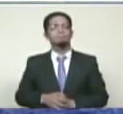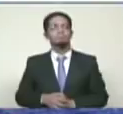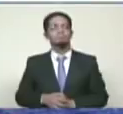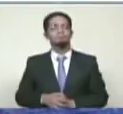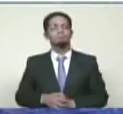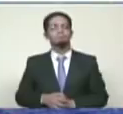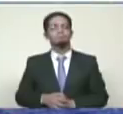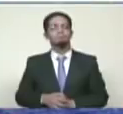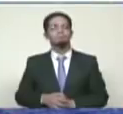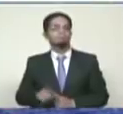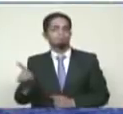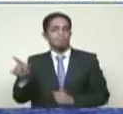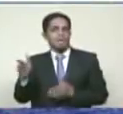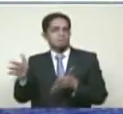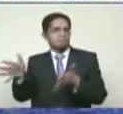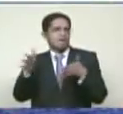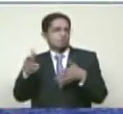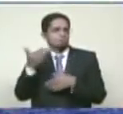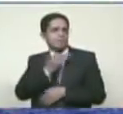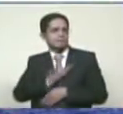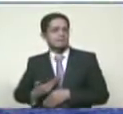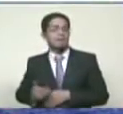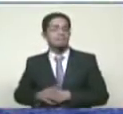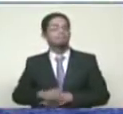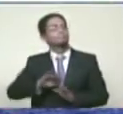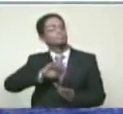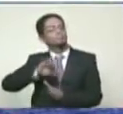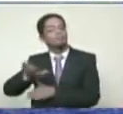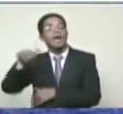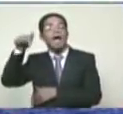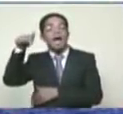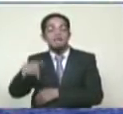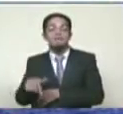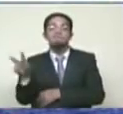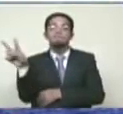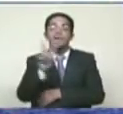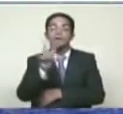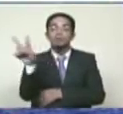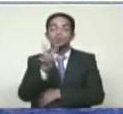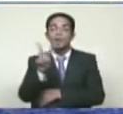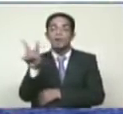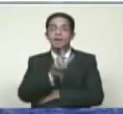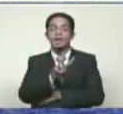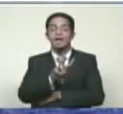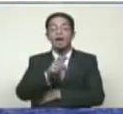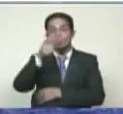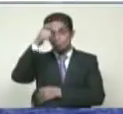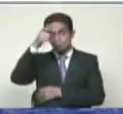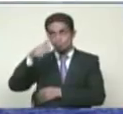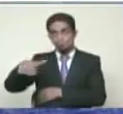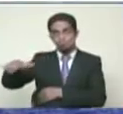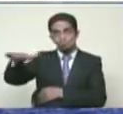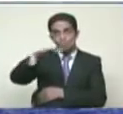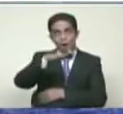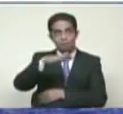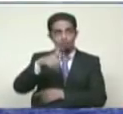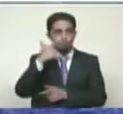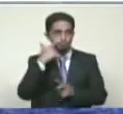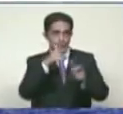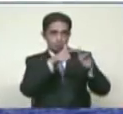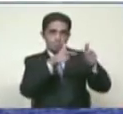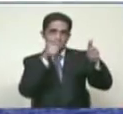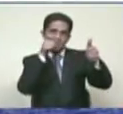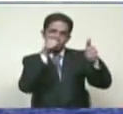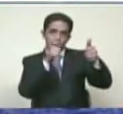XX. Y aquí en Venezuela, el pueblo y su candidato pueblo, Nicolás